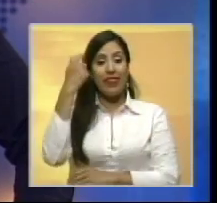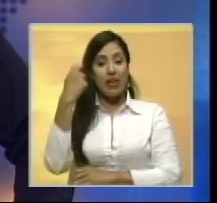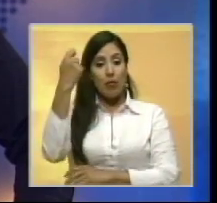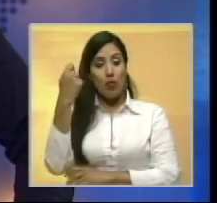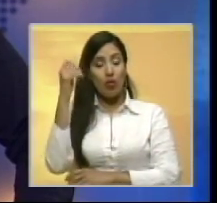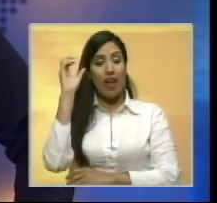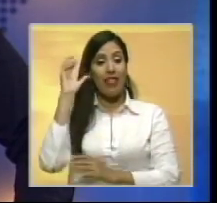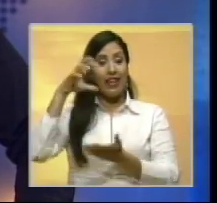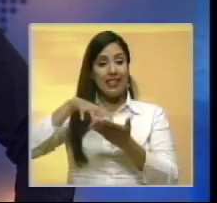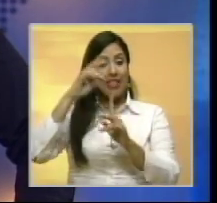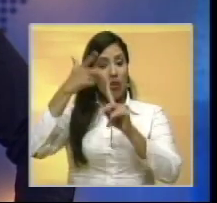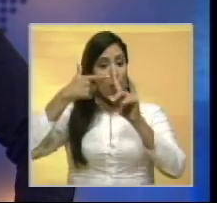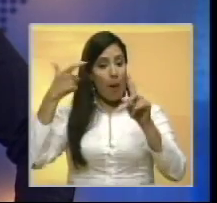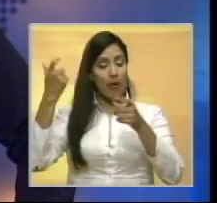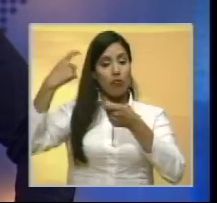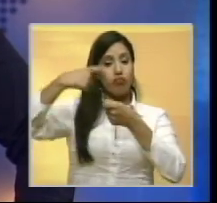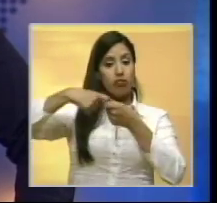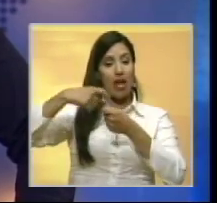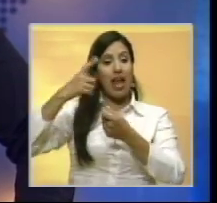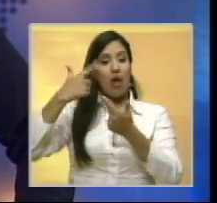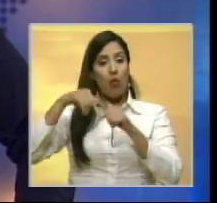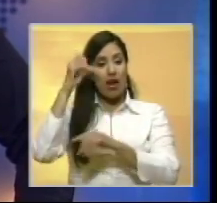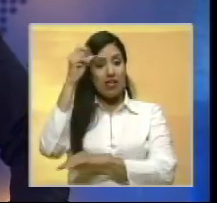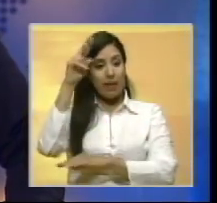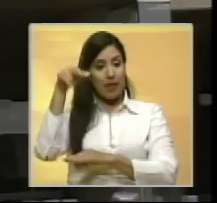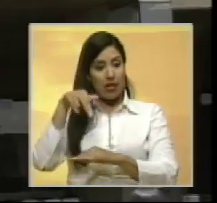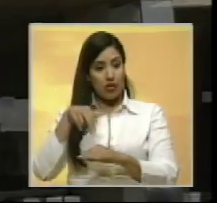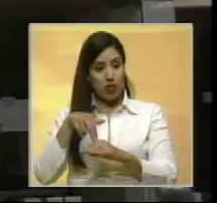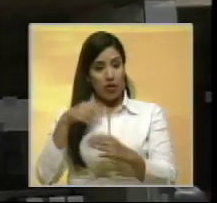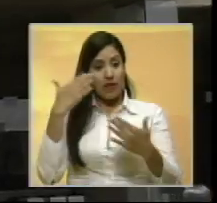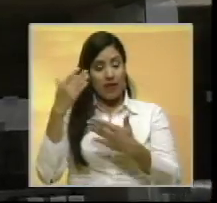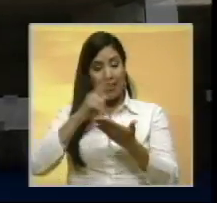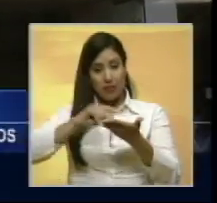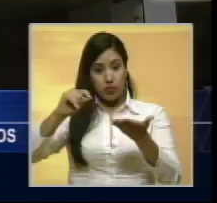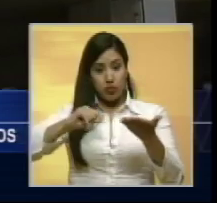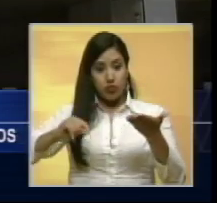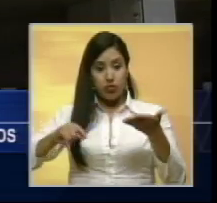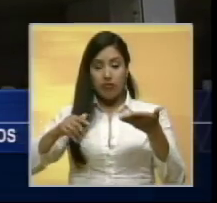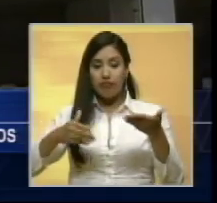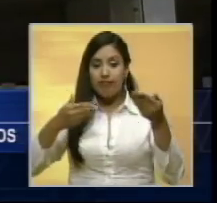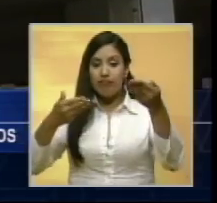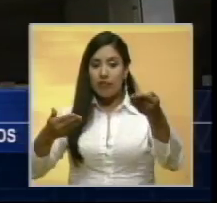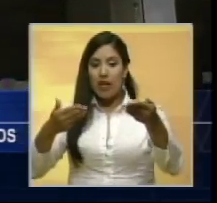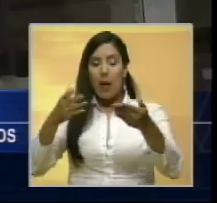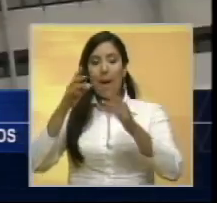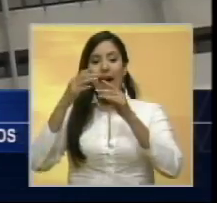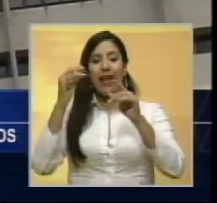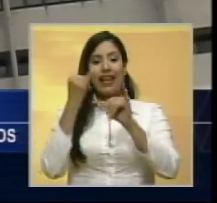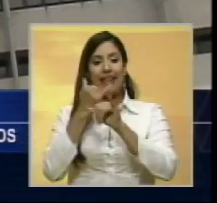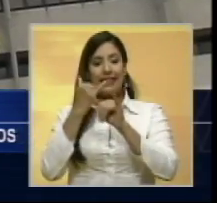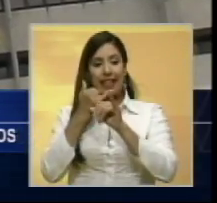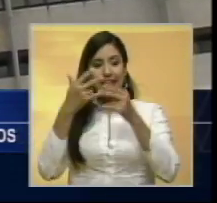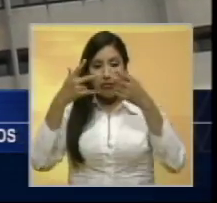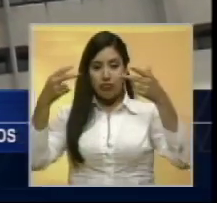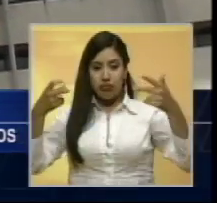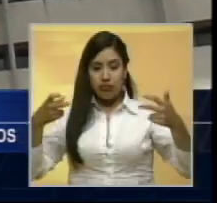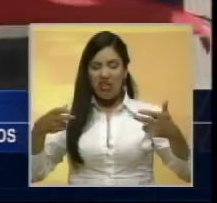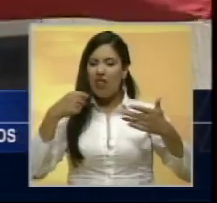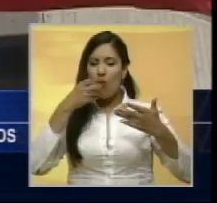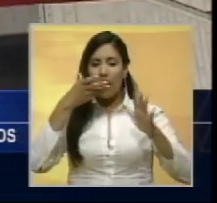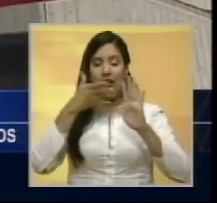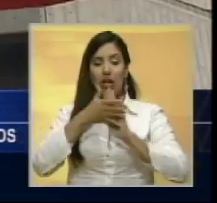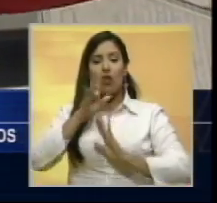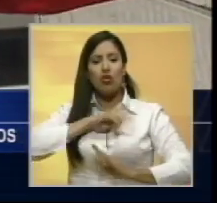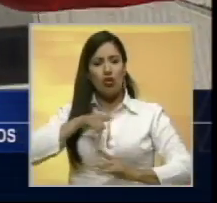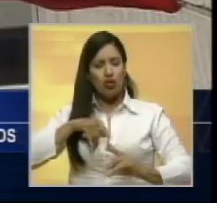diputados del Estado de Amazonas reincorporados a la Asamblea Nacional. El escrito fue emitido a través de su página web, en el cual indicaron